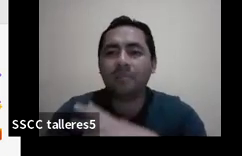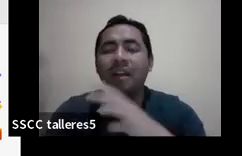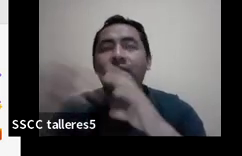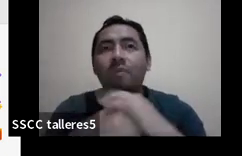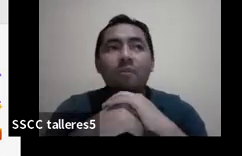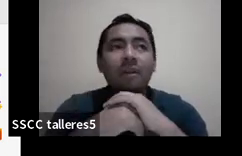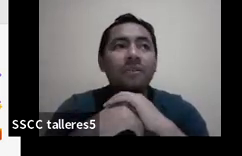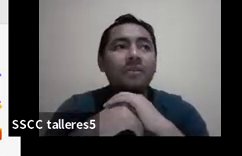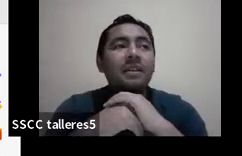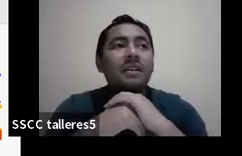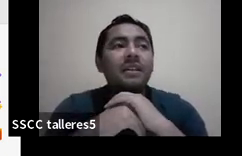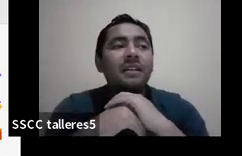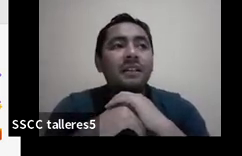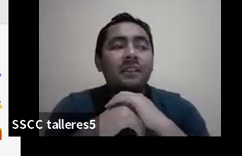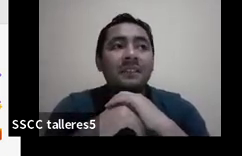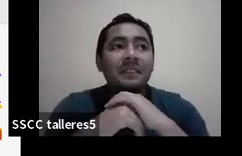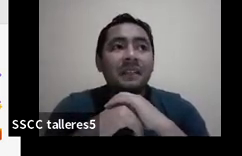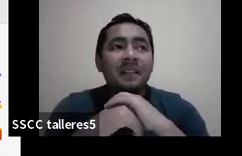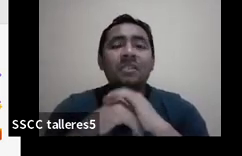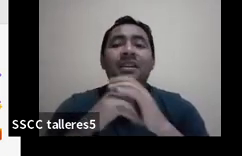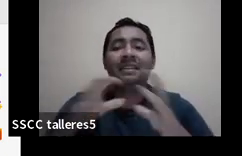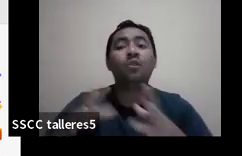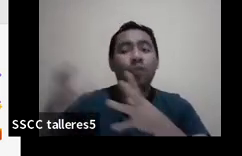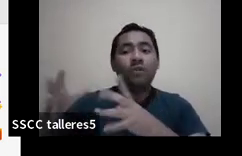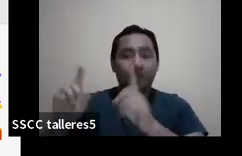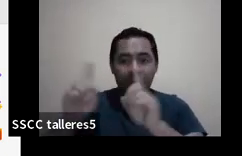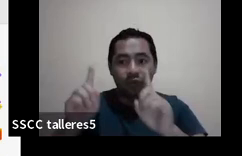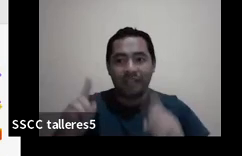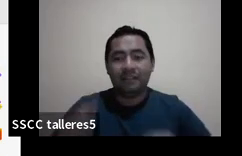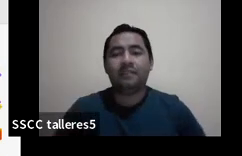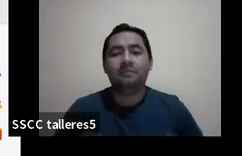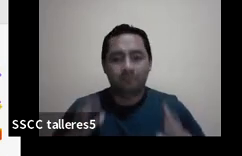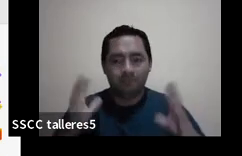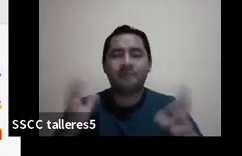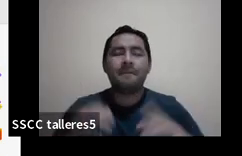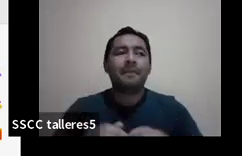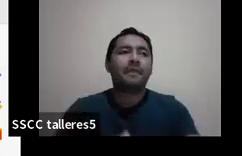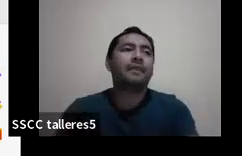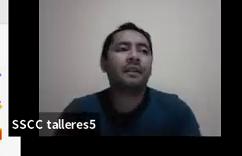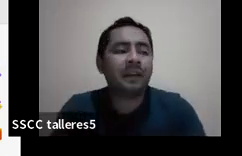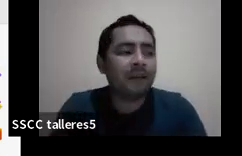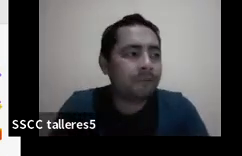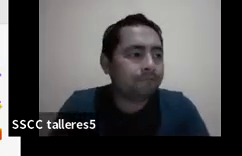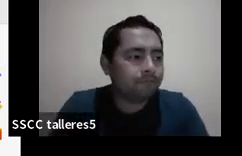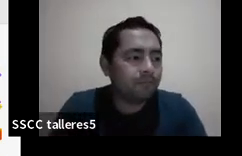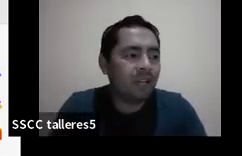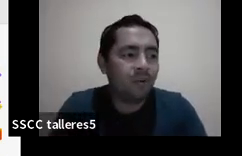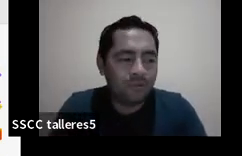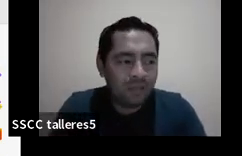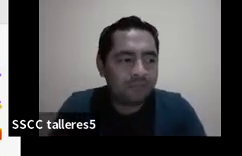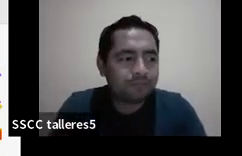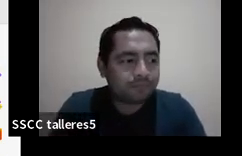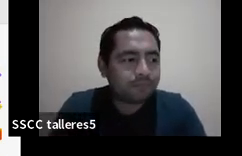comillas, aplicándolo para humanos, ¿no? Entonces, el hecho de que sea exclusivo no es excluyente, ¿ya?